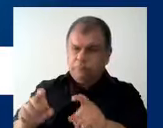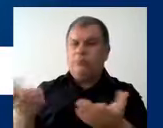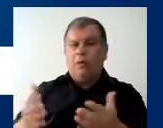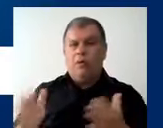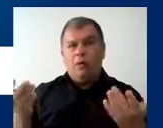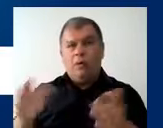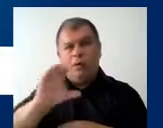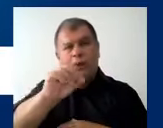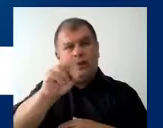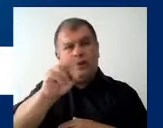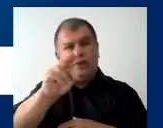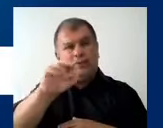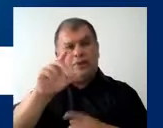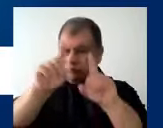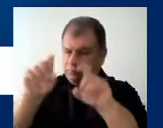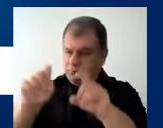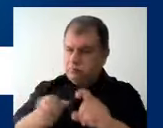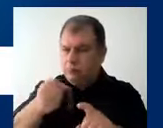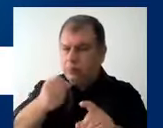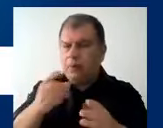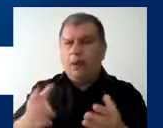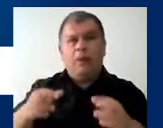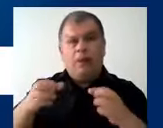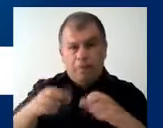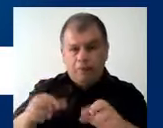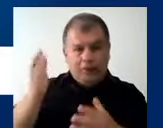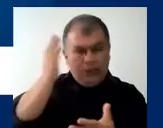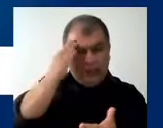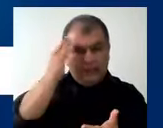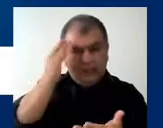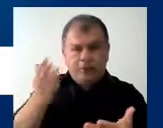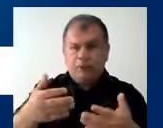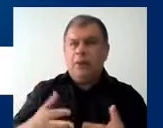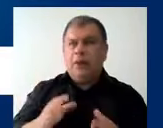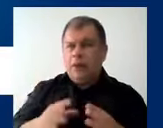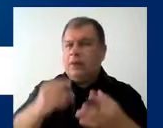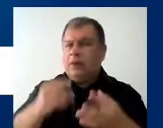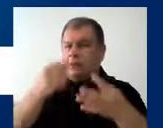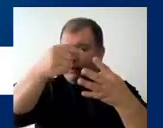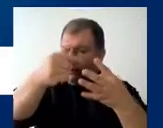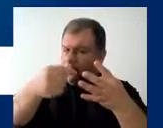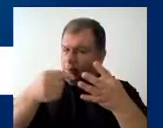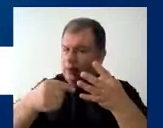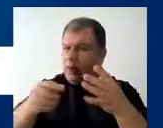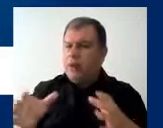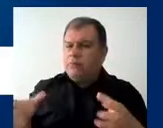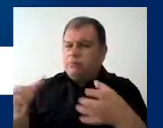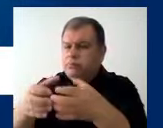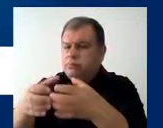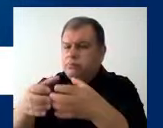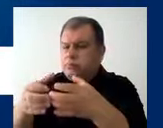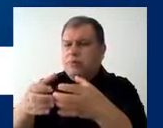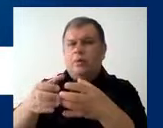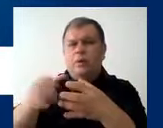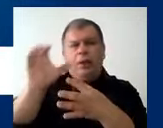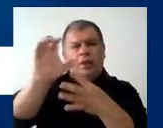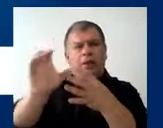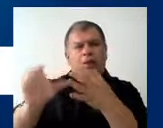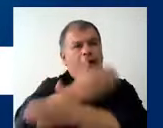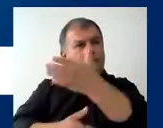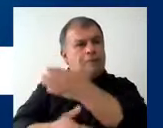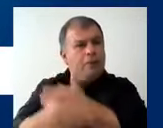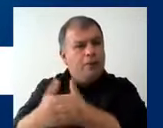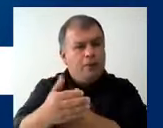un censo nacional que nos permita poder tener más detalles de esta población en orden a que